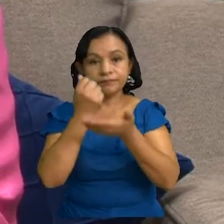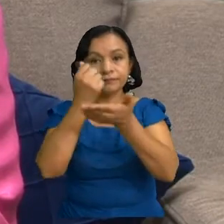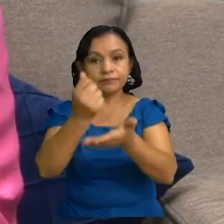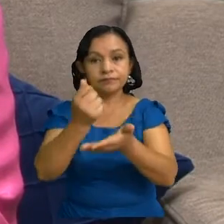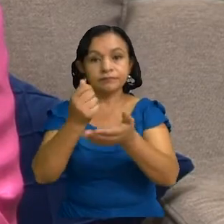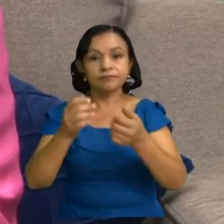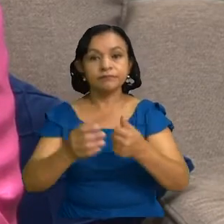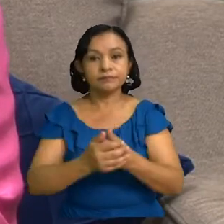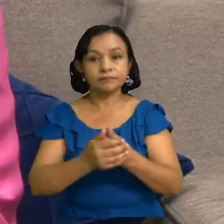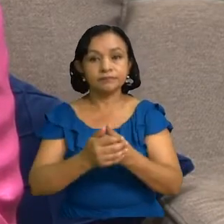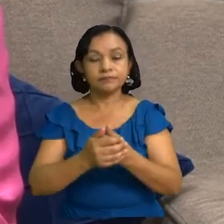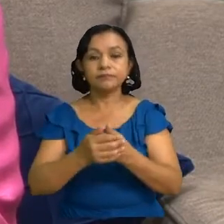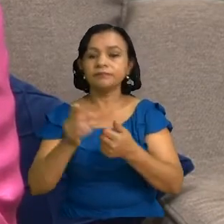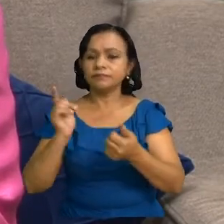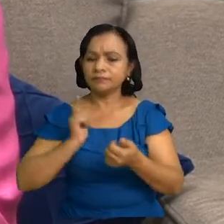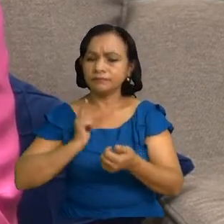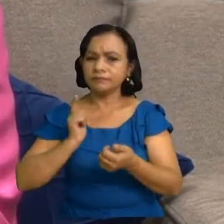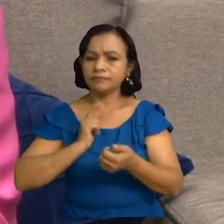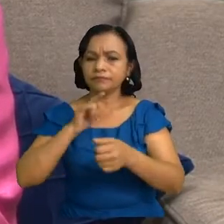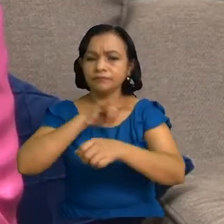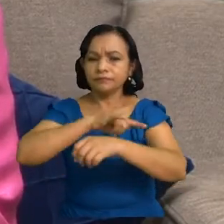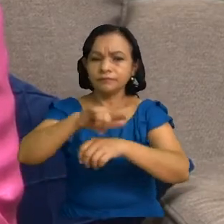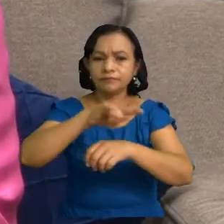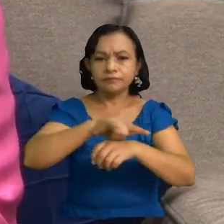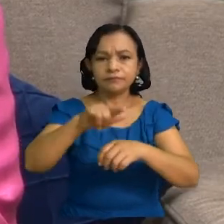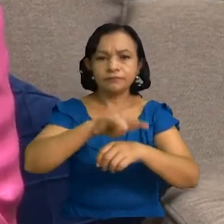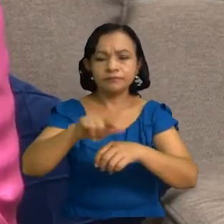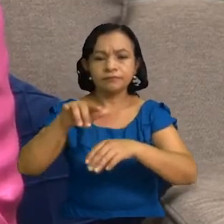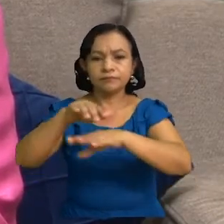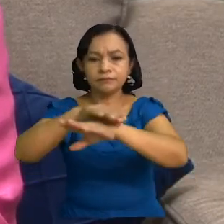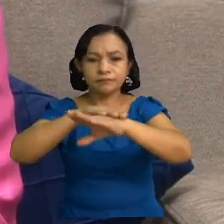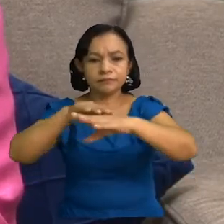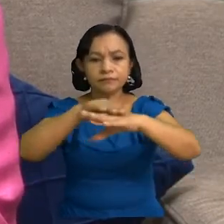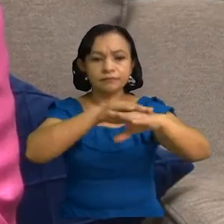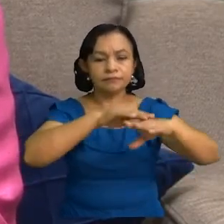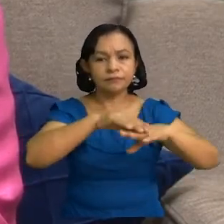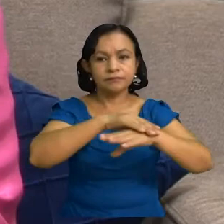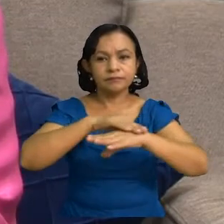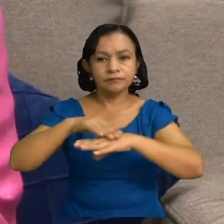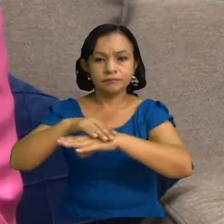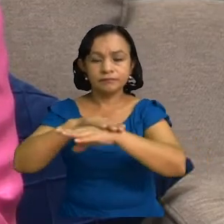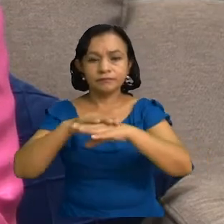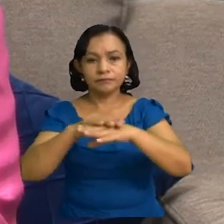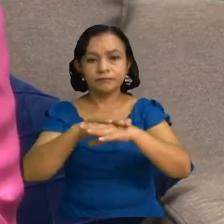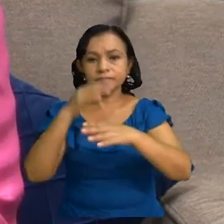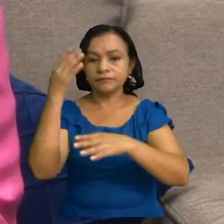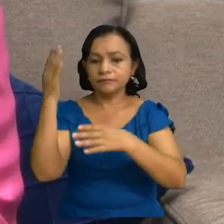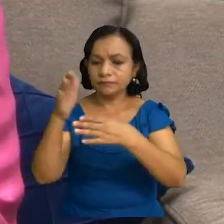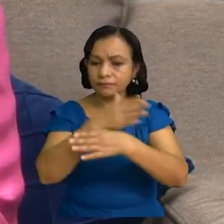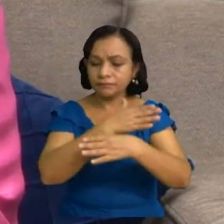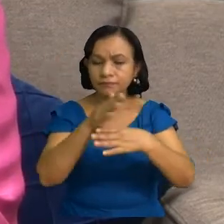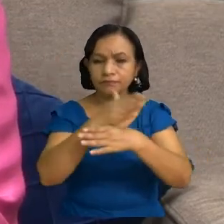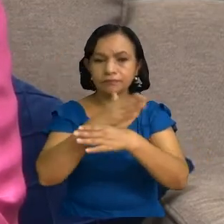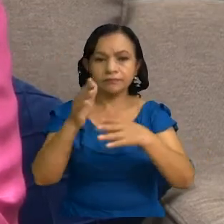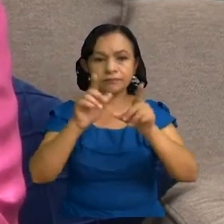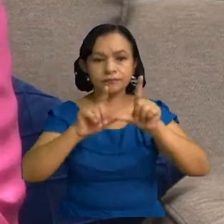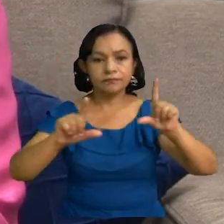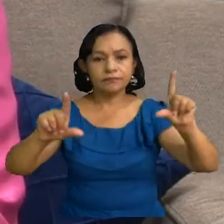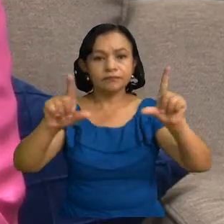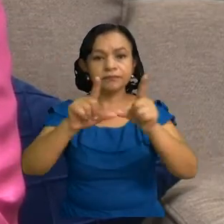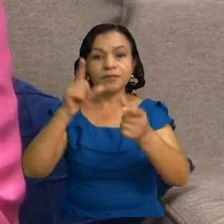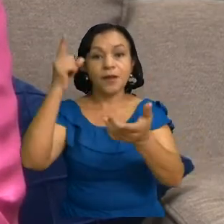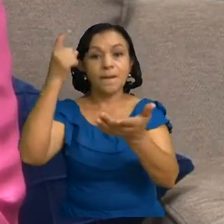recursos que nosotros recaudamos en el tema de permisología por aprovechamiento sostenible del recurso forestal por las